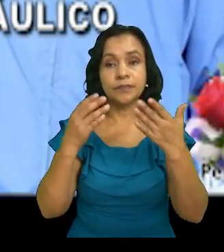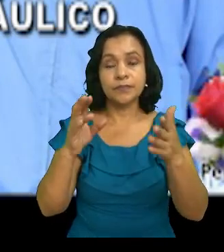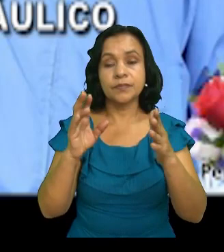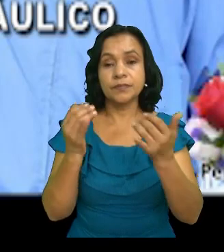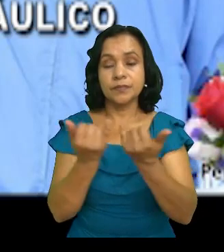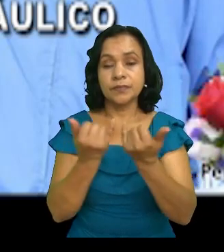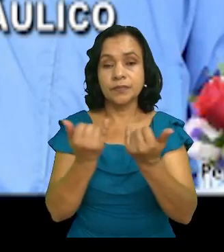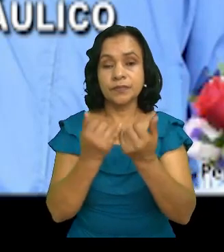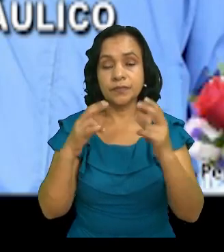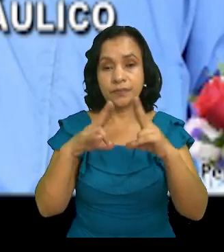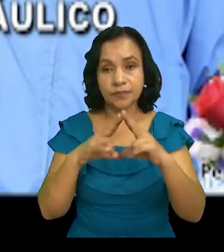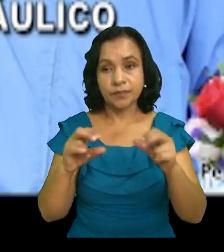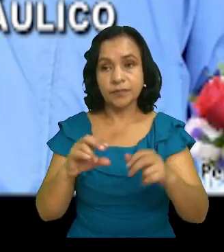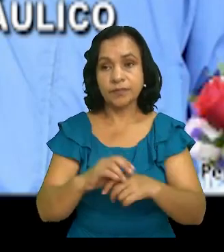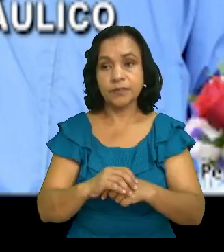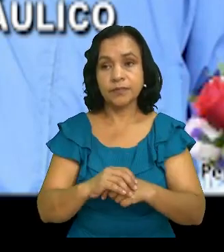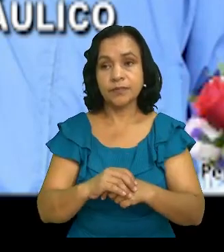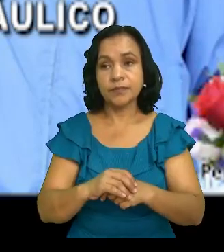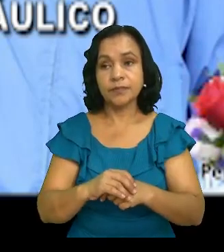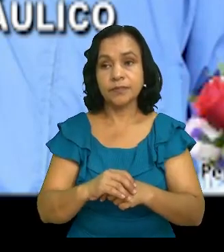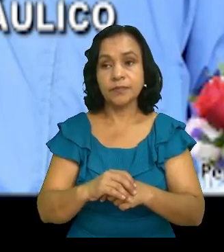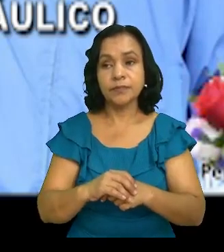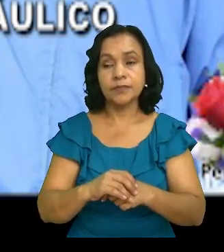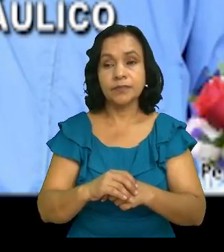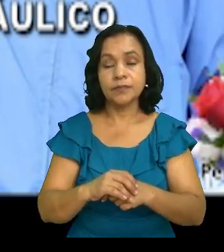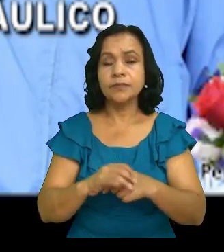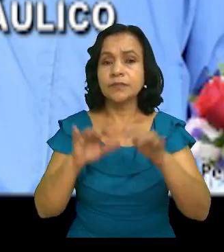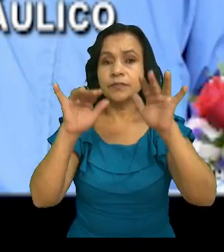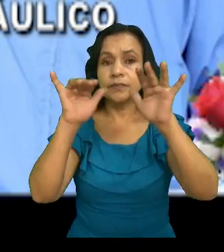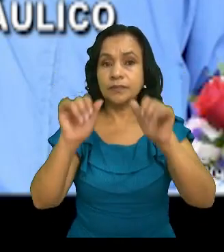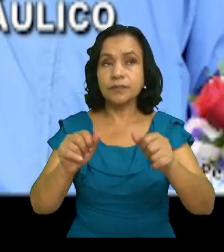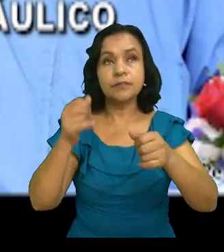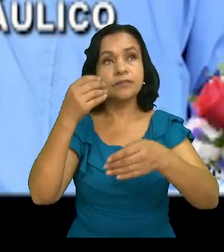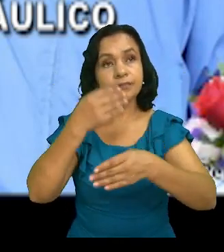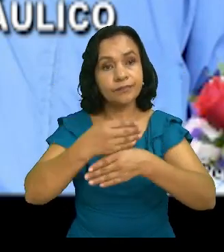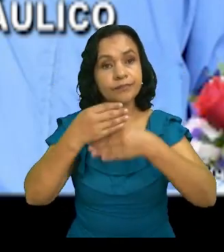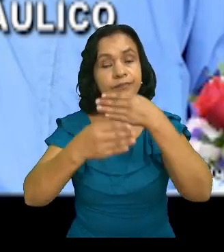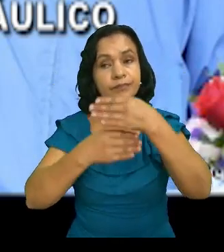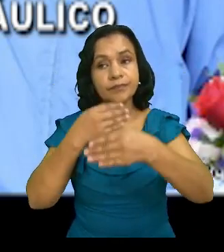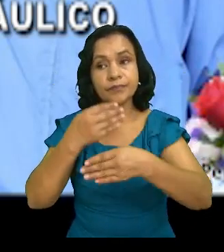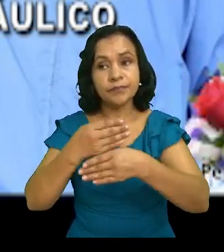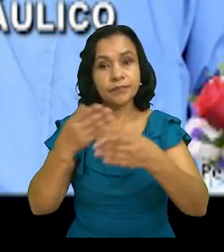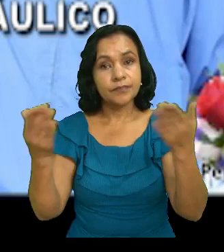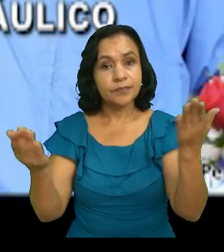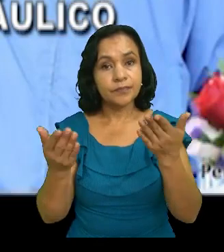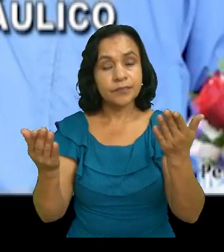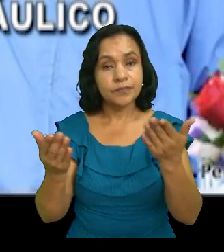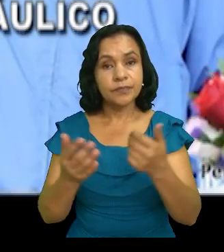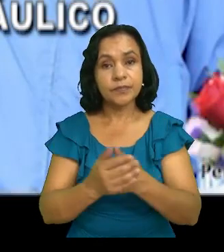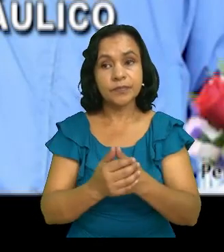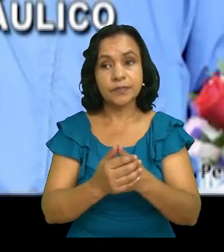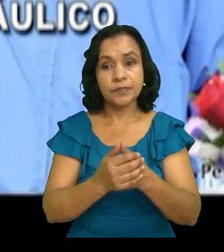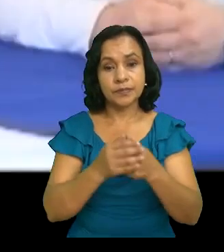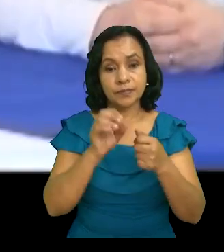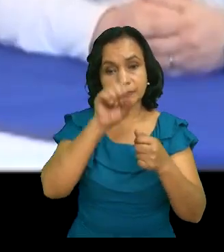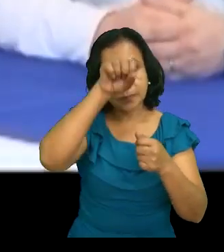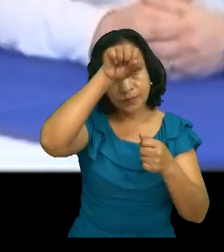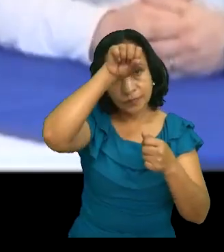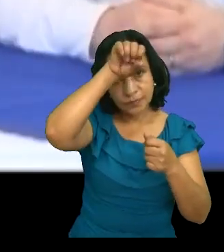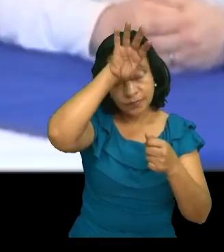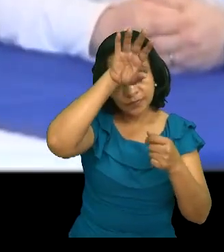más productivas de nuestro país. Okay. Estamos ya en obras también, ¿sí, sí? En el tramo Ciuna